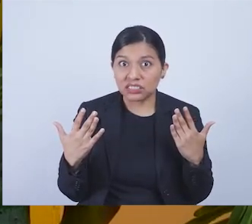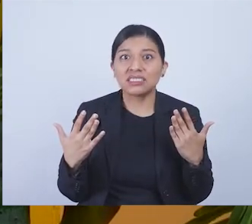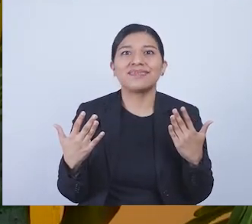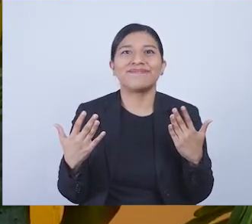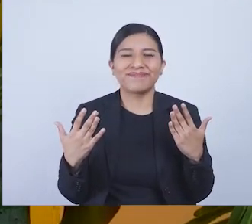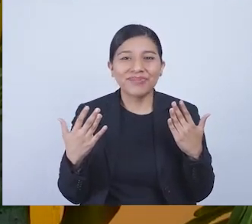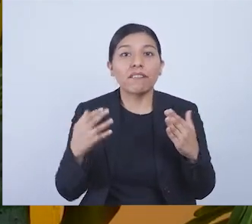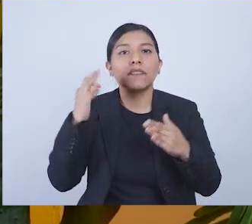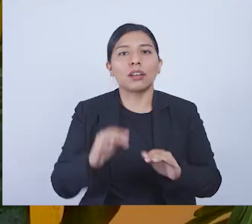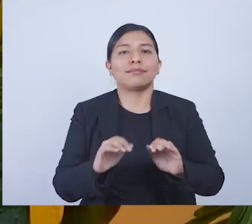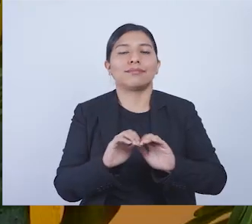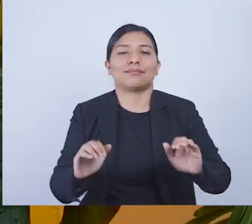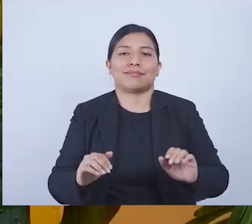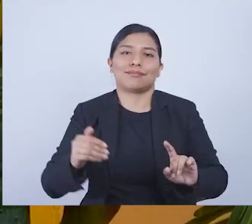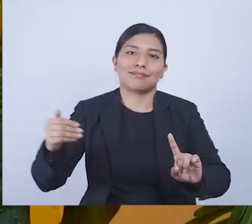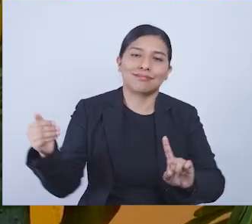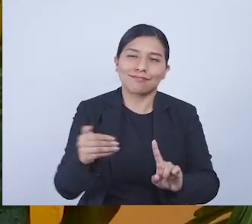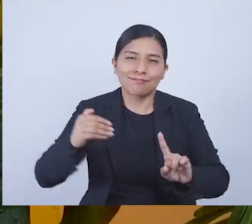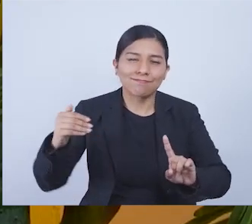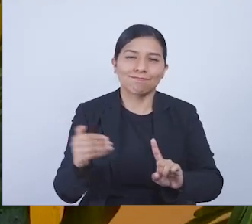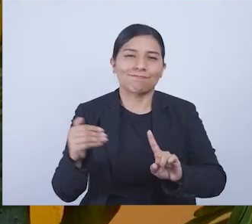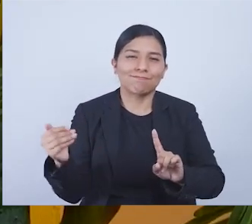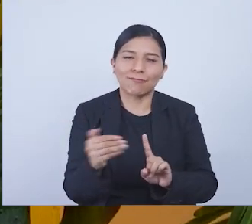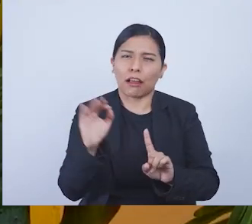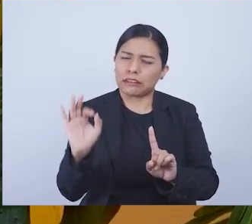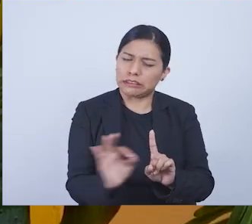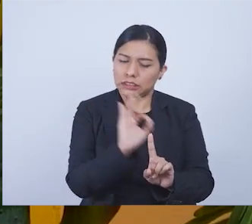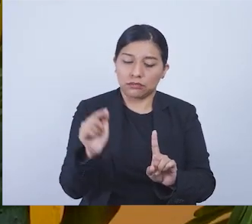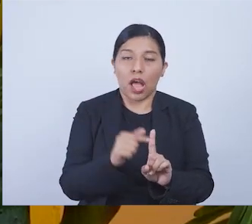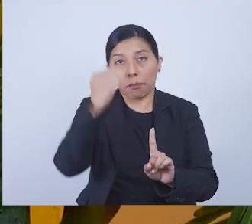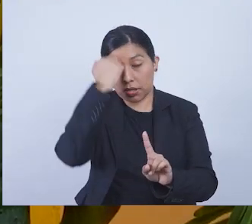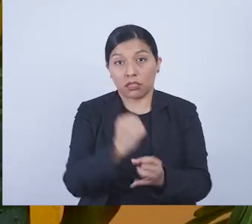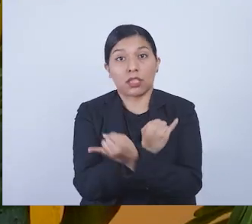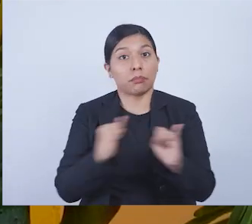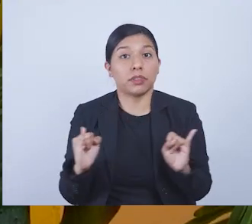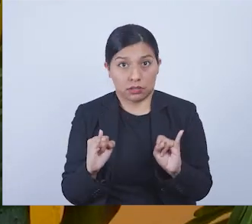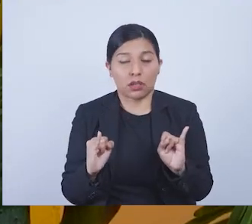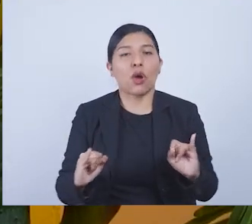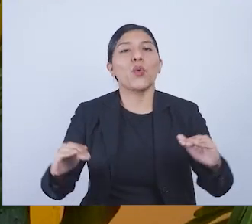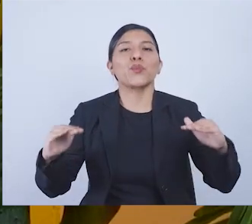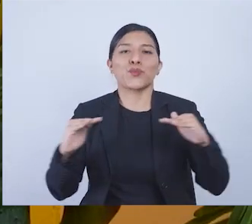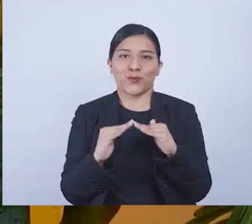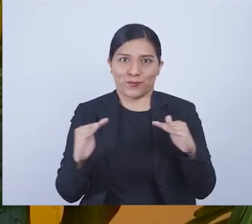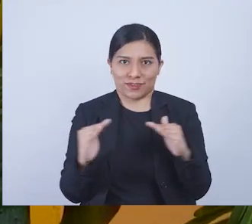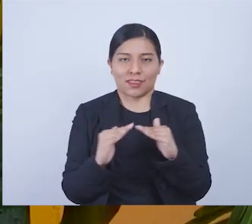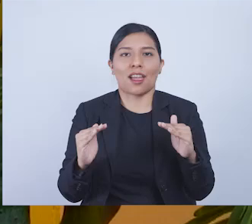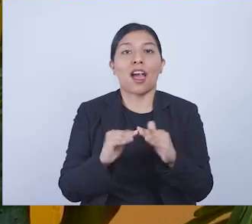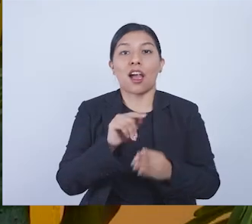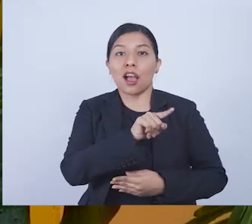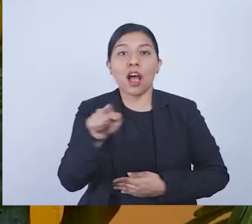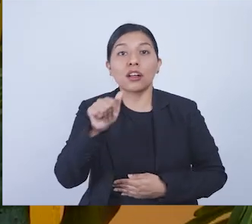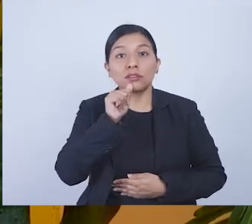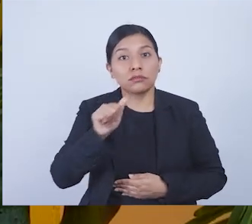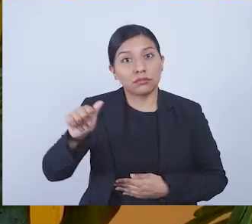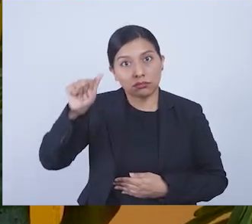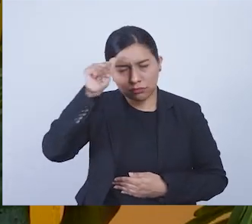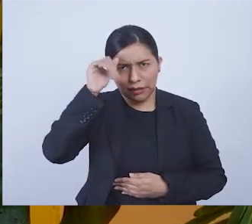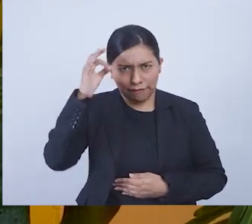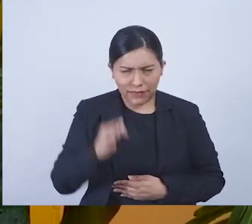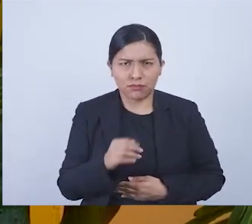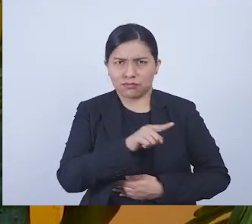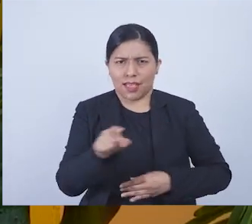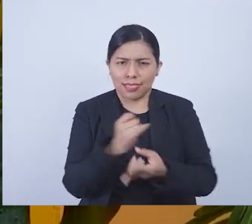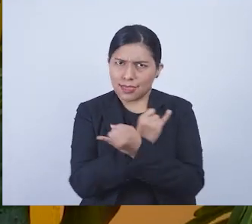hay que fomentarlo en la educación física para que sea independiente, y también al adulto hay que hacerlo independiente.